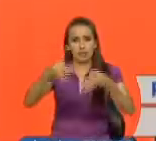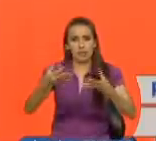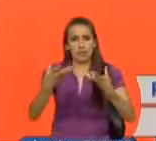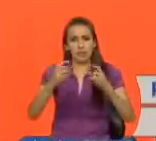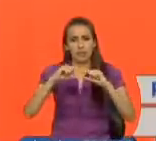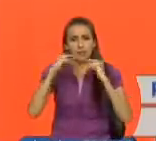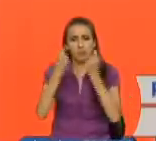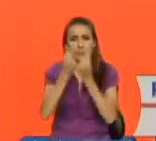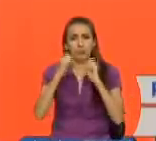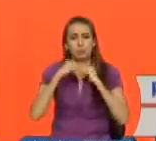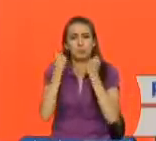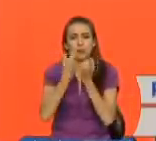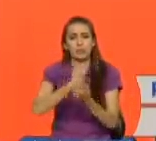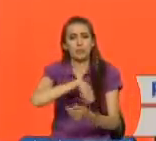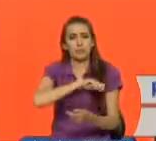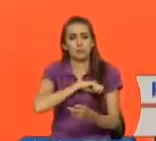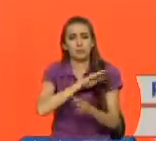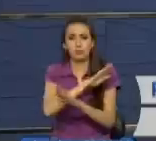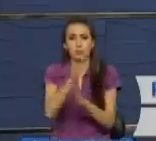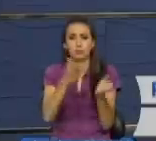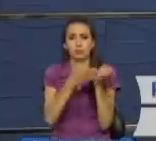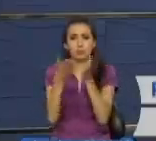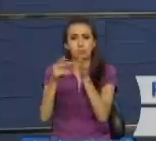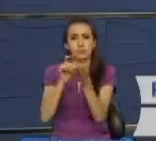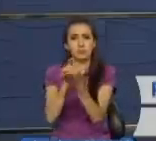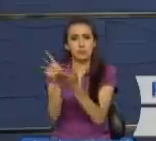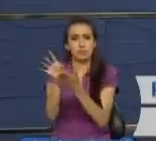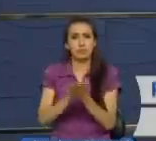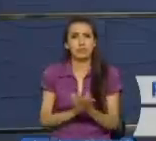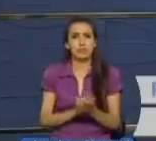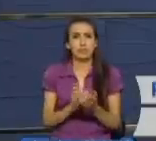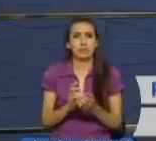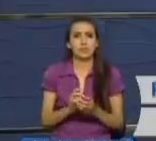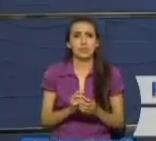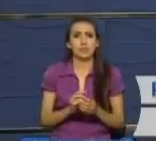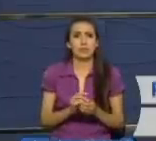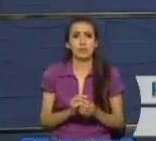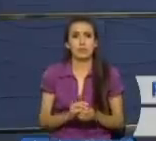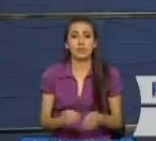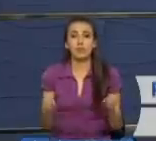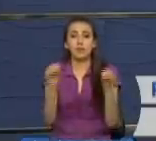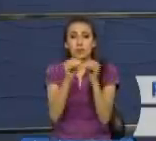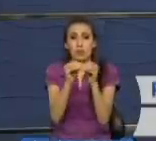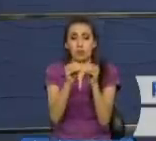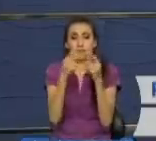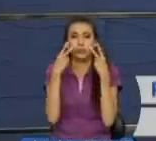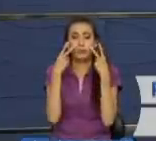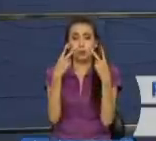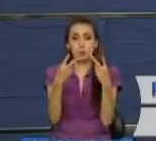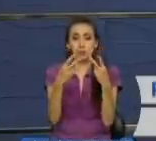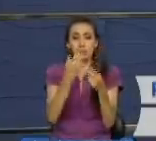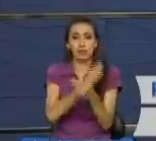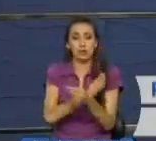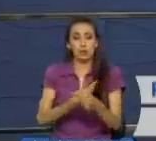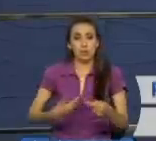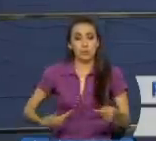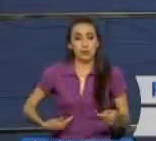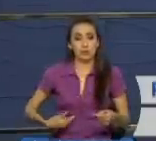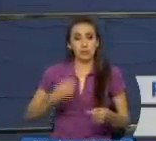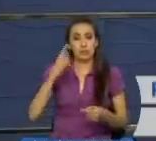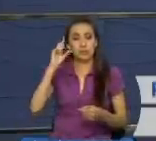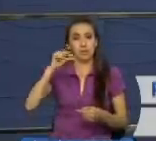partido socialista obero español que dimita vergüenza al ver al presidente del partido imputado y presidente del